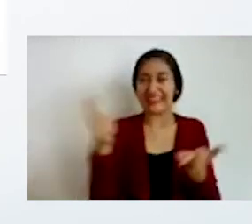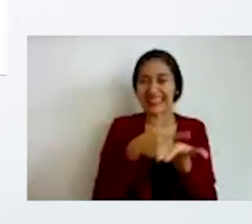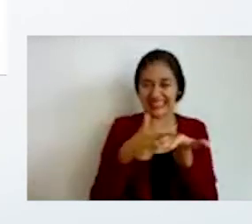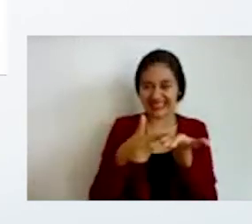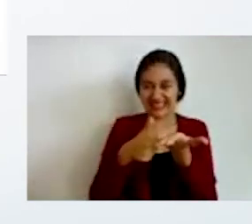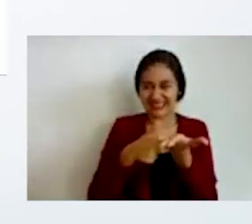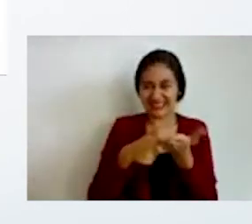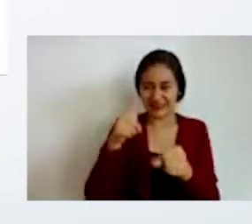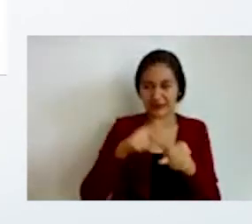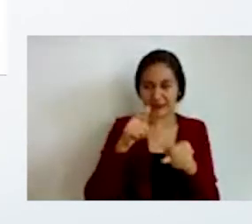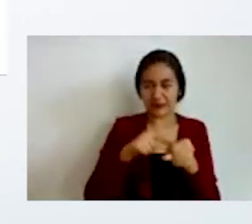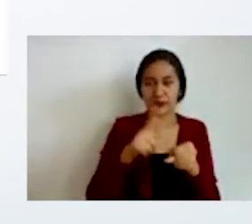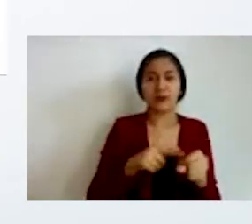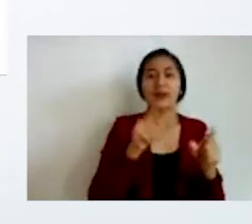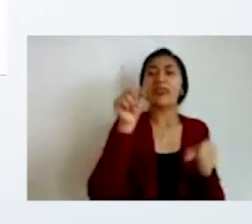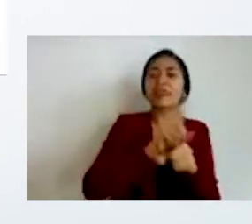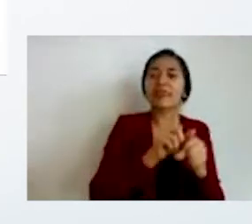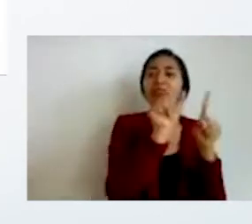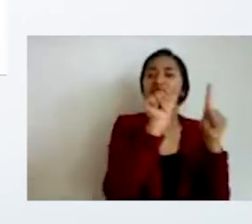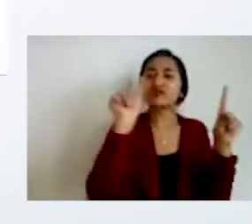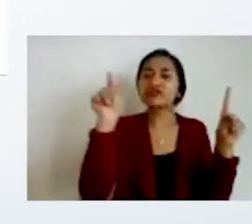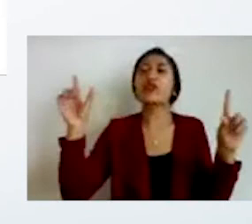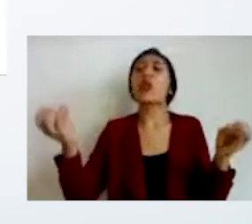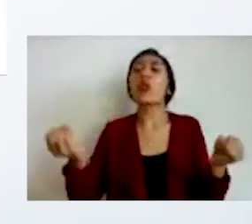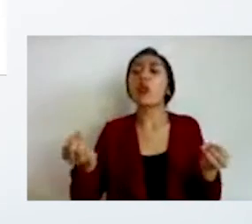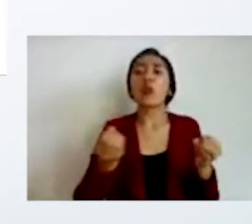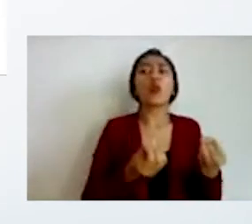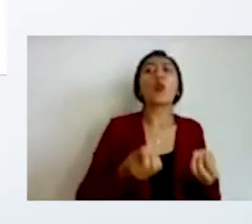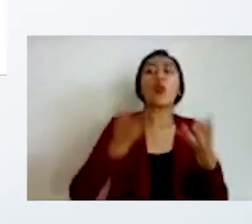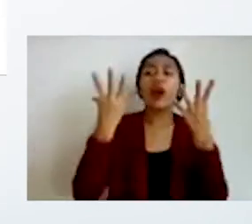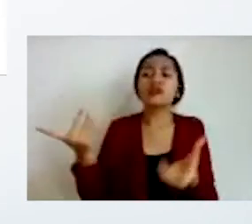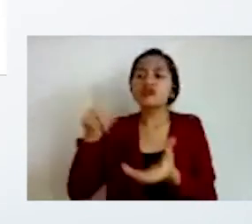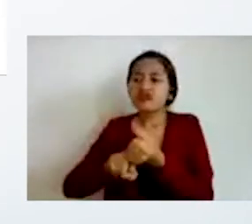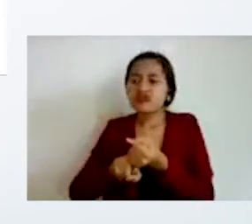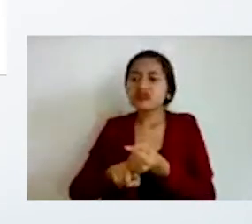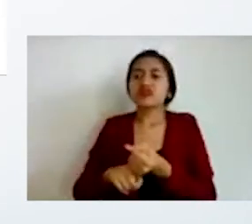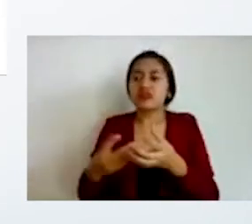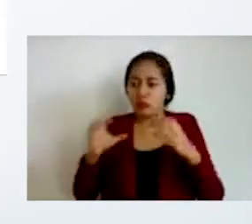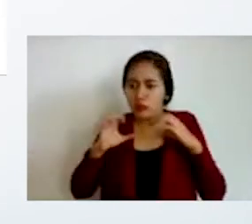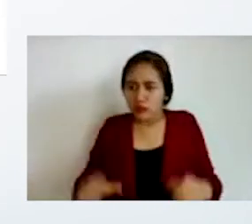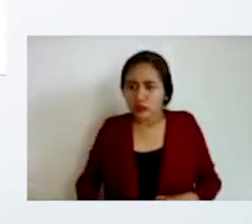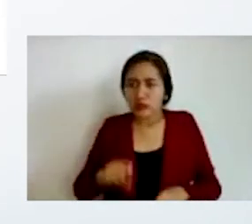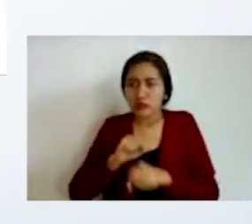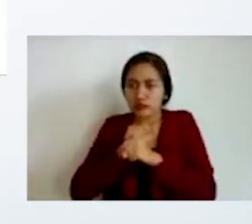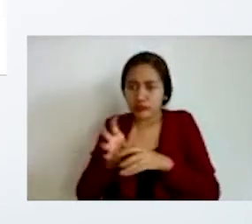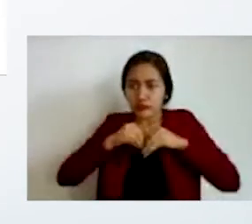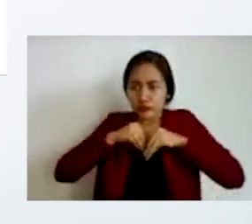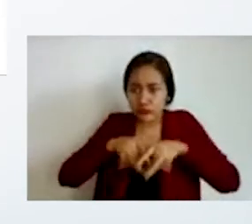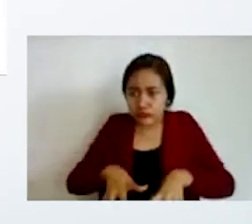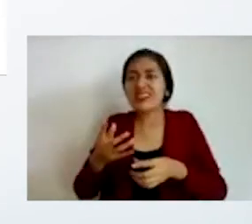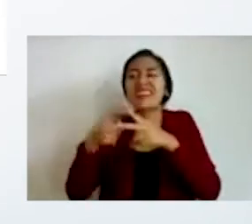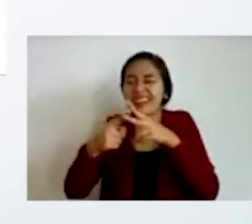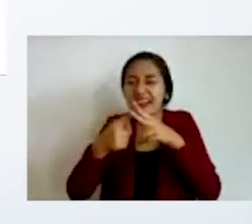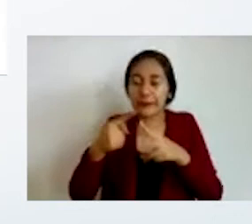de incubación y expresión de la enfermedad y contagio. Y miren, si ubicamos el día 14 dentro de